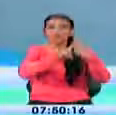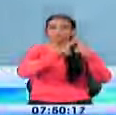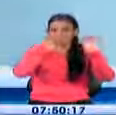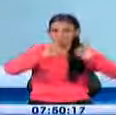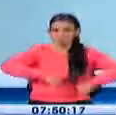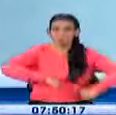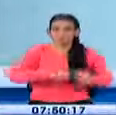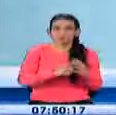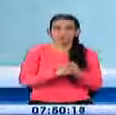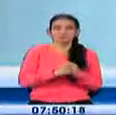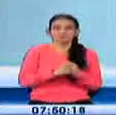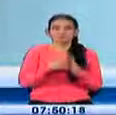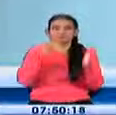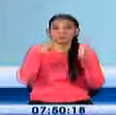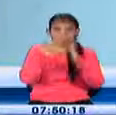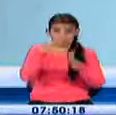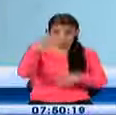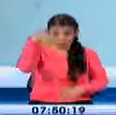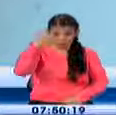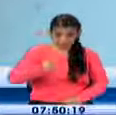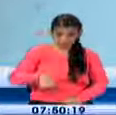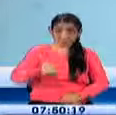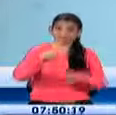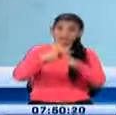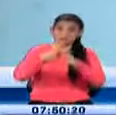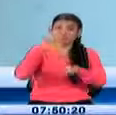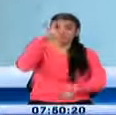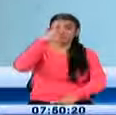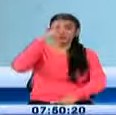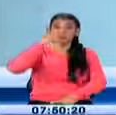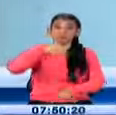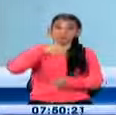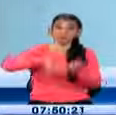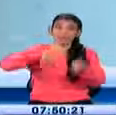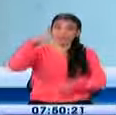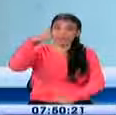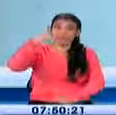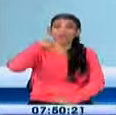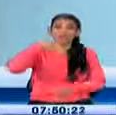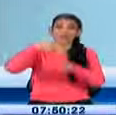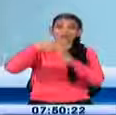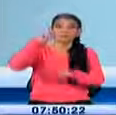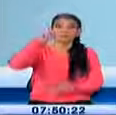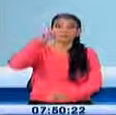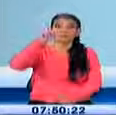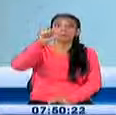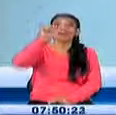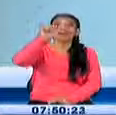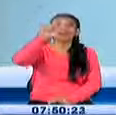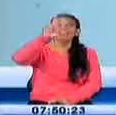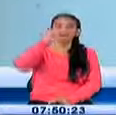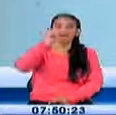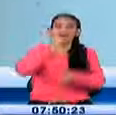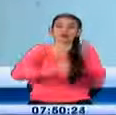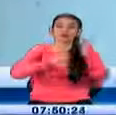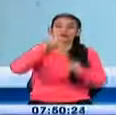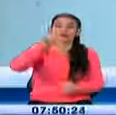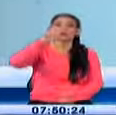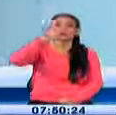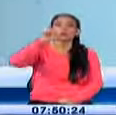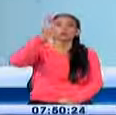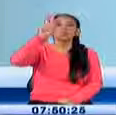veces tú, búscame, yo necesito saber de ti, soy tu hermana, soy Mayra Elizabeth Durán